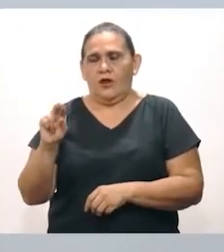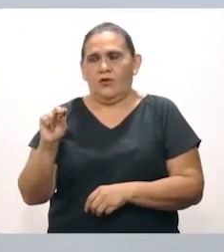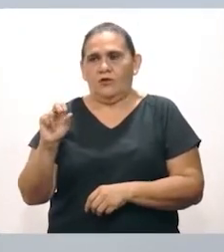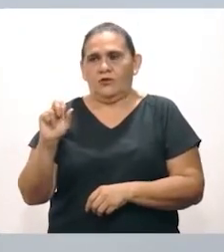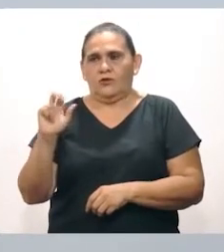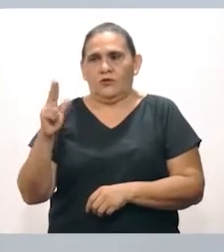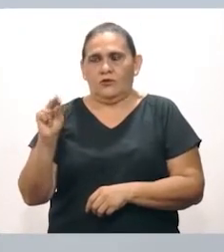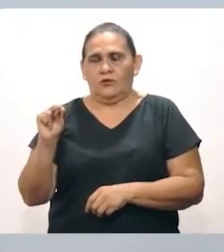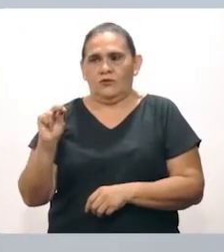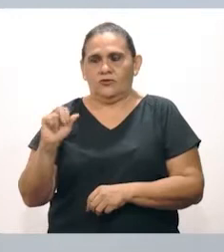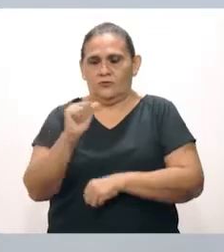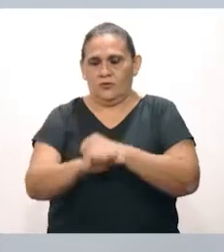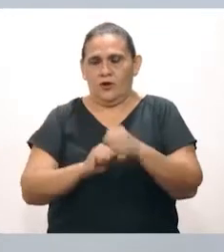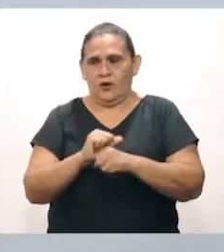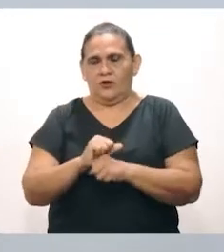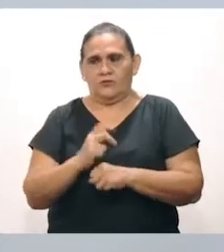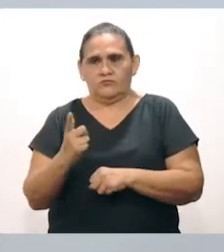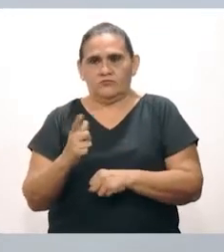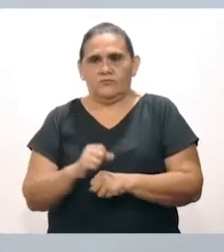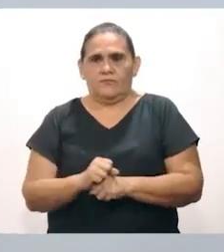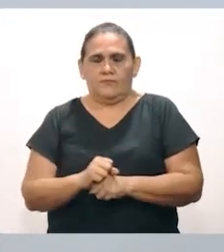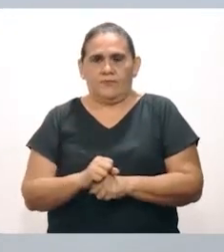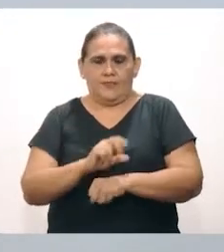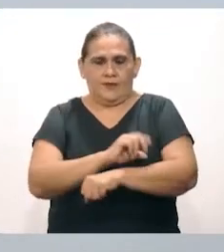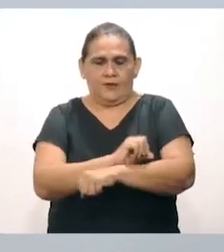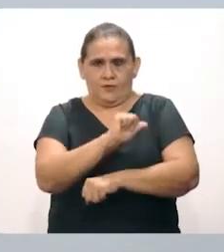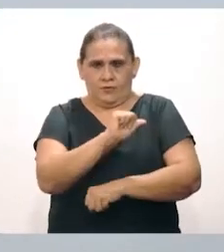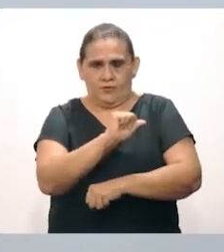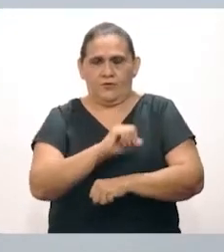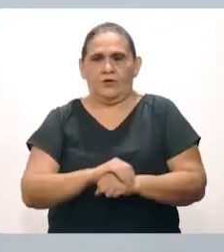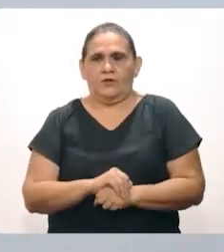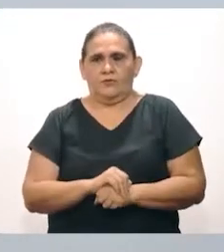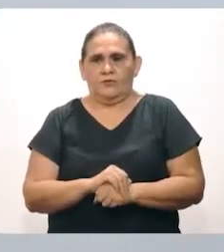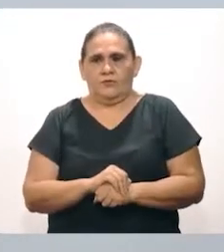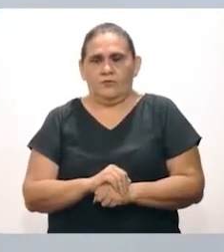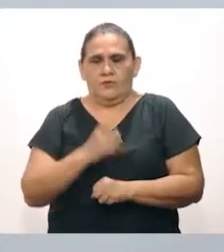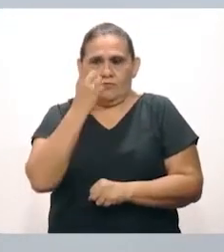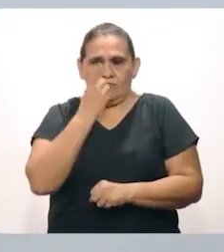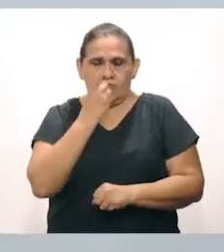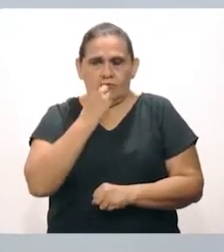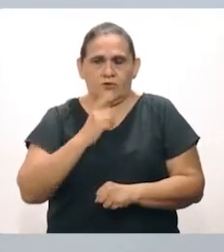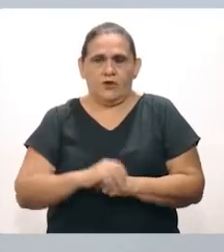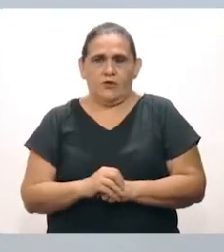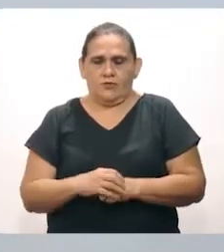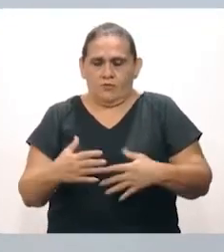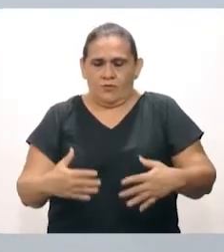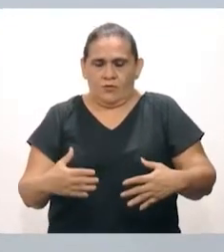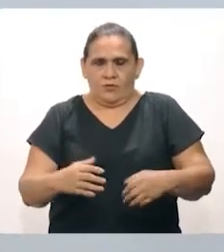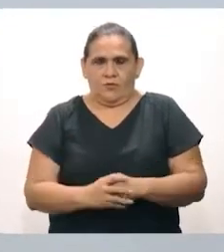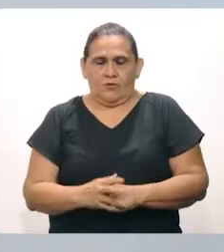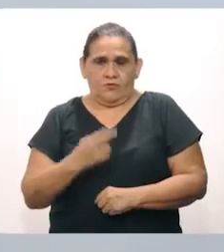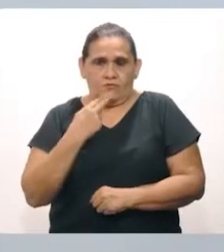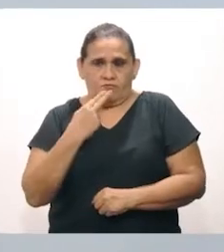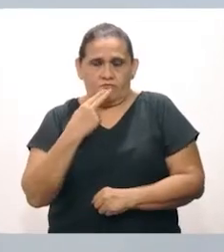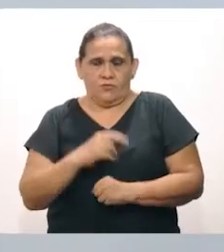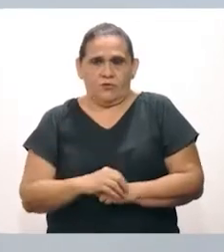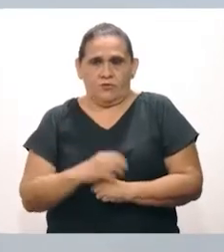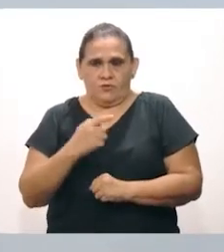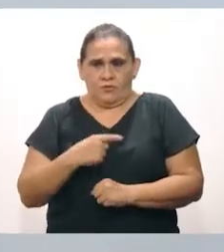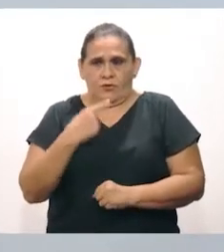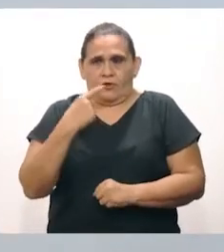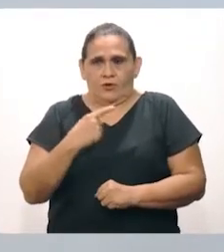88 años. Sus principales enfermedades fueron hipertensión arterial sistémica, diabetes mellitus, obesidad, tabaquismo y